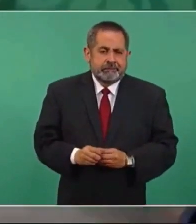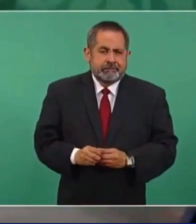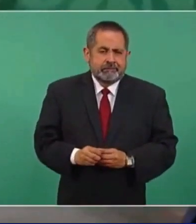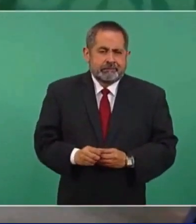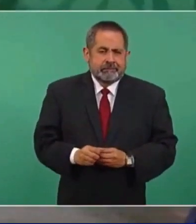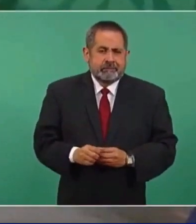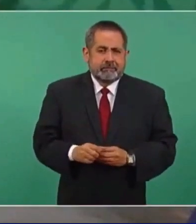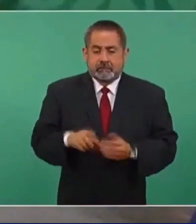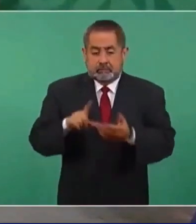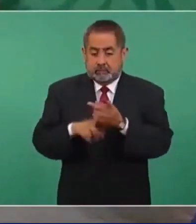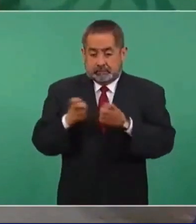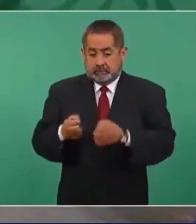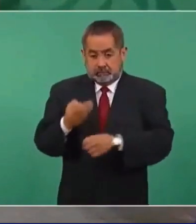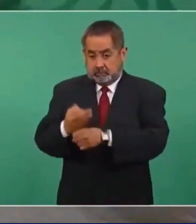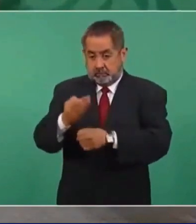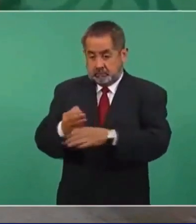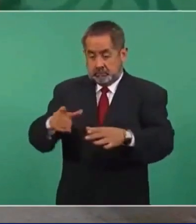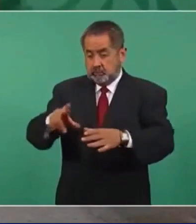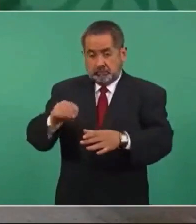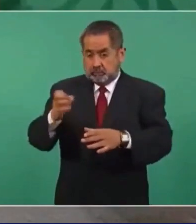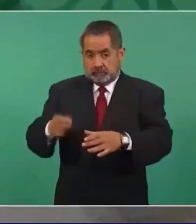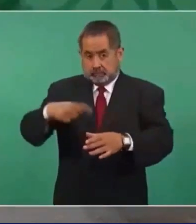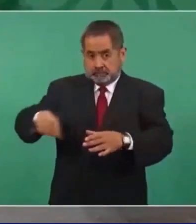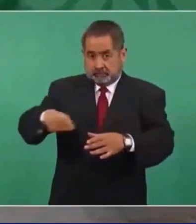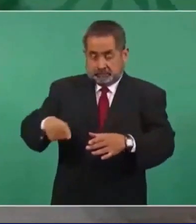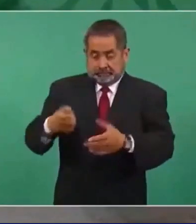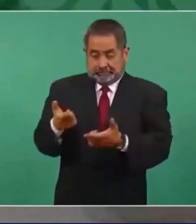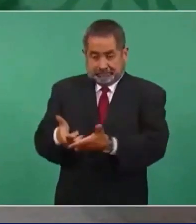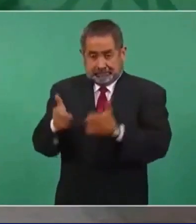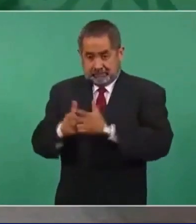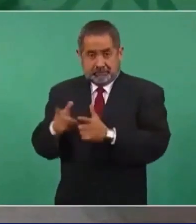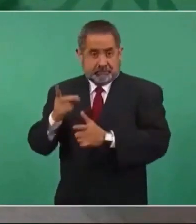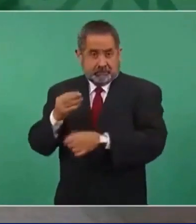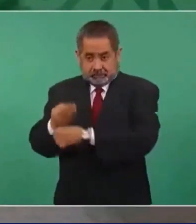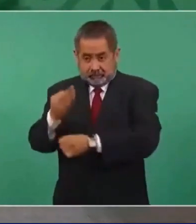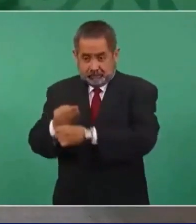y no son estos que están ahora, no es esta legislatura.